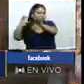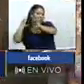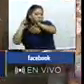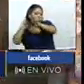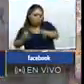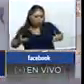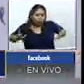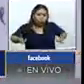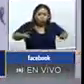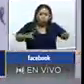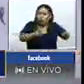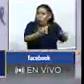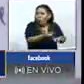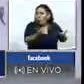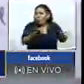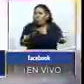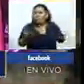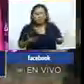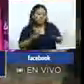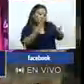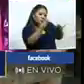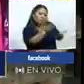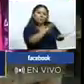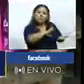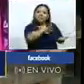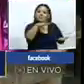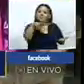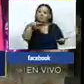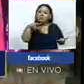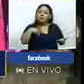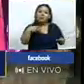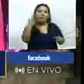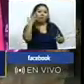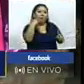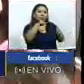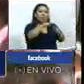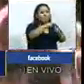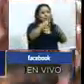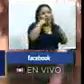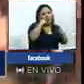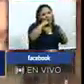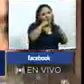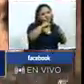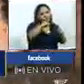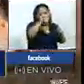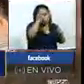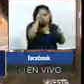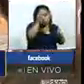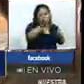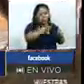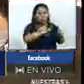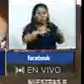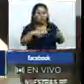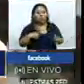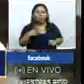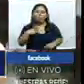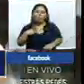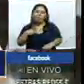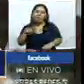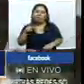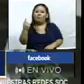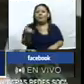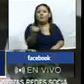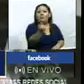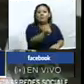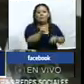cargados de regalos para esta familia que perdió al sostén del hogar. Les doy gracias a las personas de